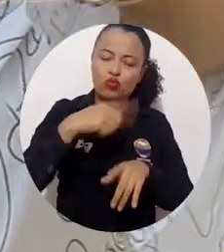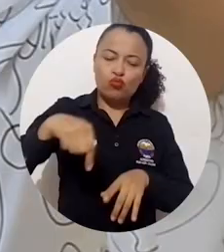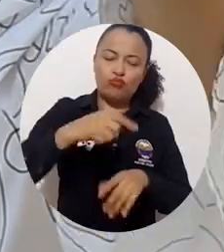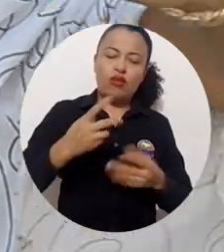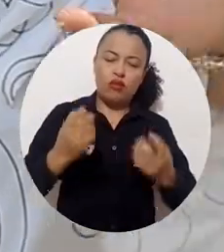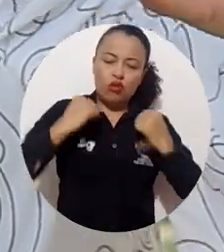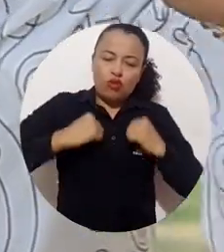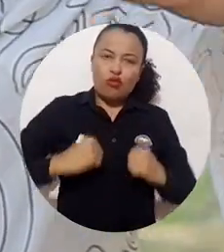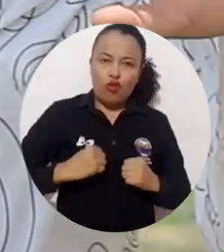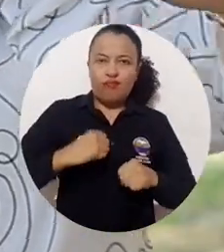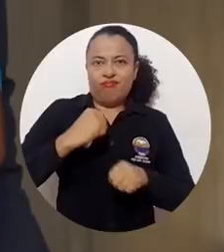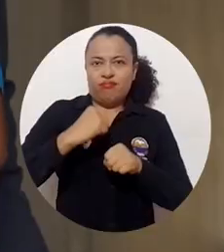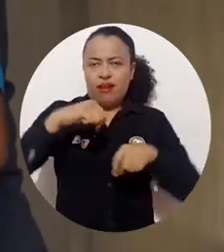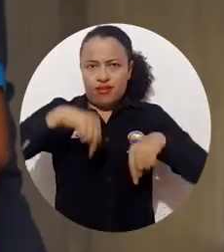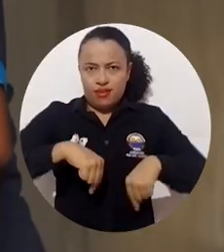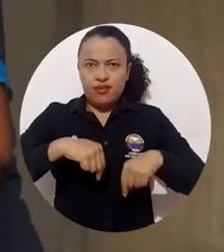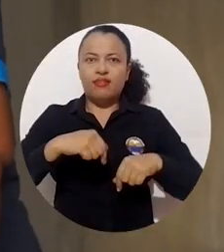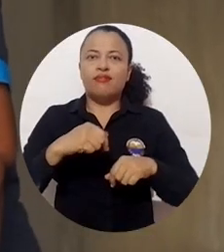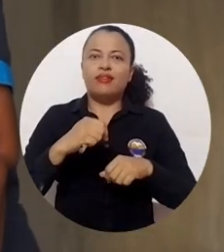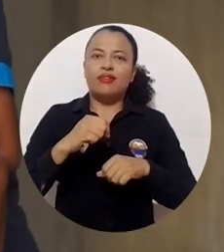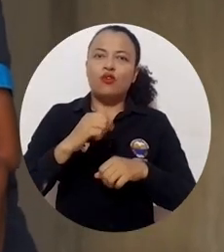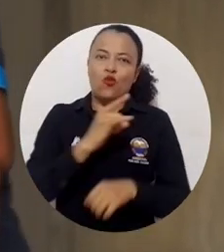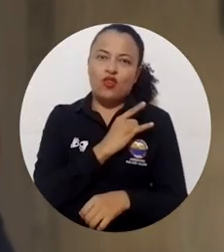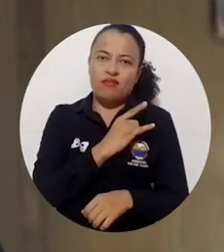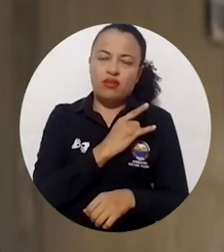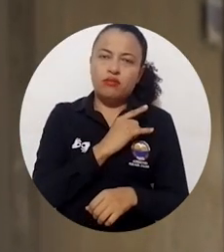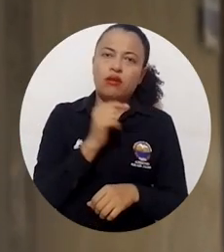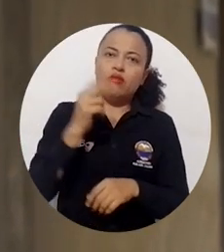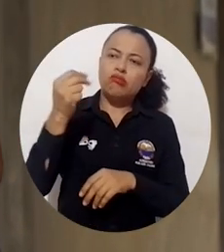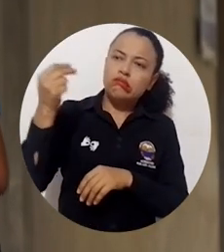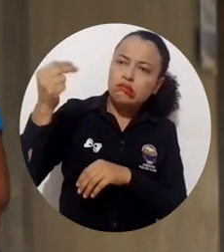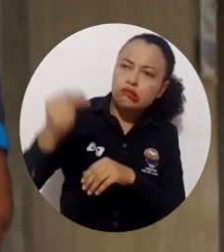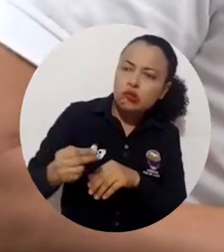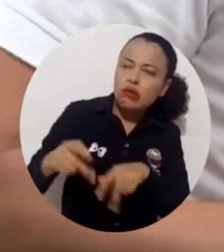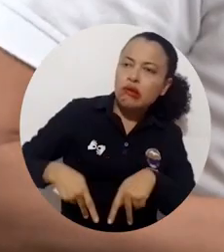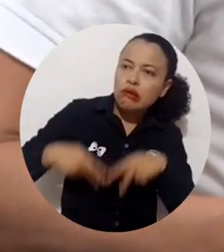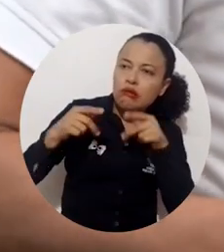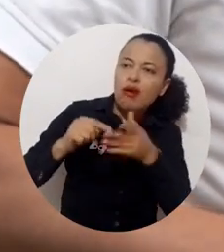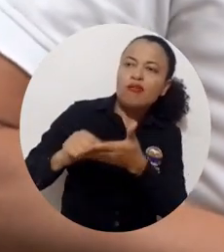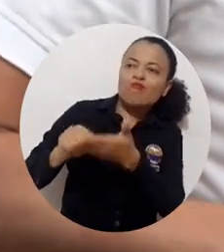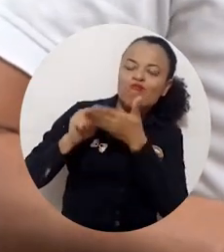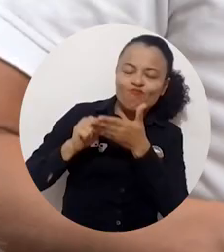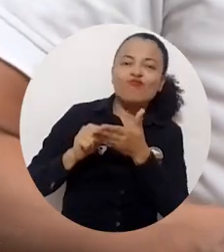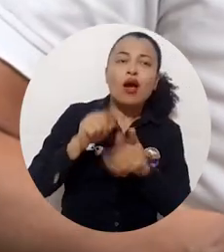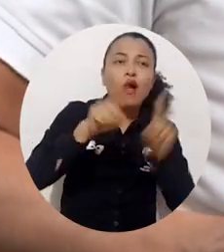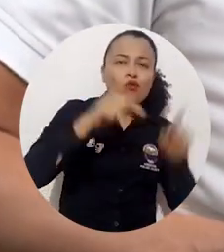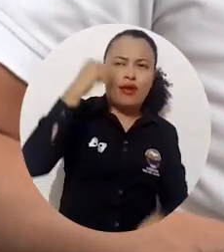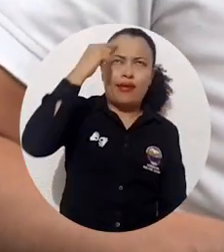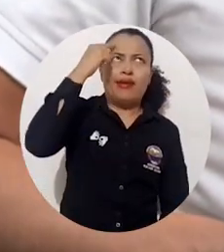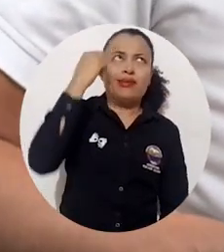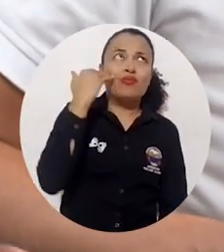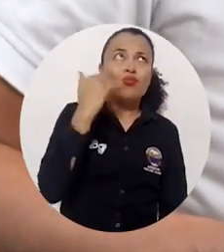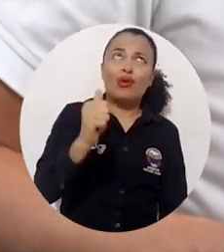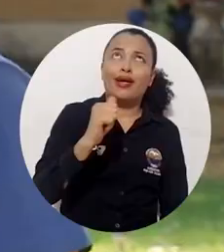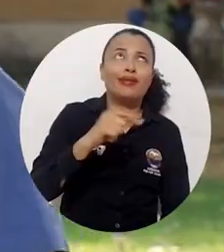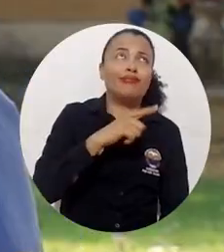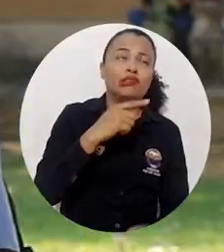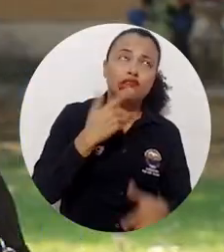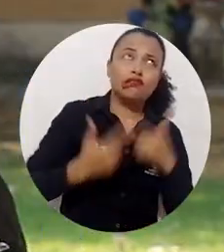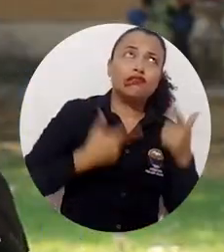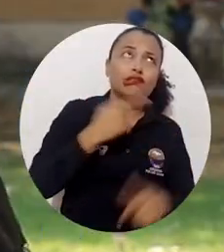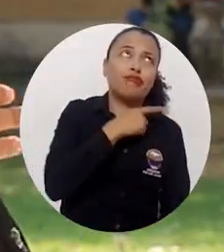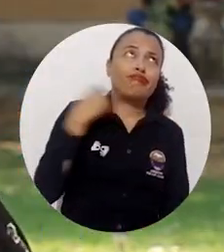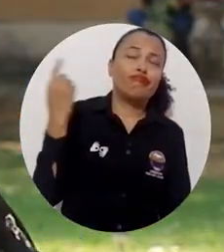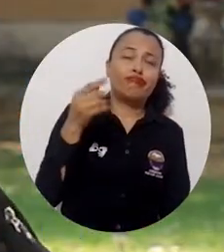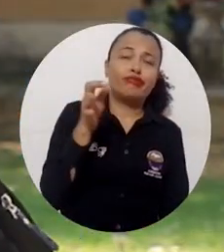ellas hoy las queremos destacar desde el rol que desempeñan en la institución y que sus historias de vida sirvan de motivación para quienes creen que